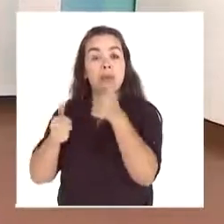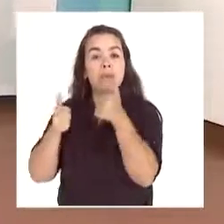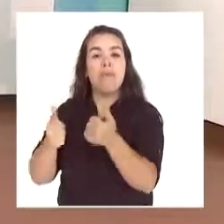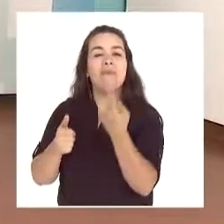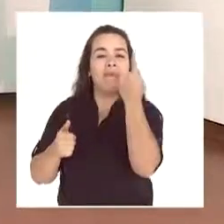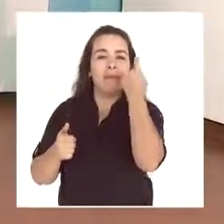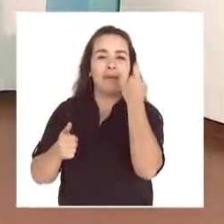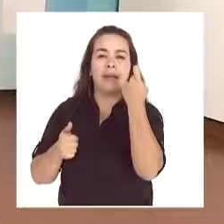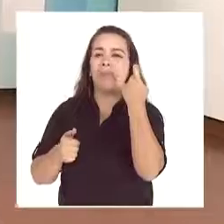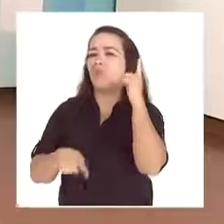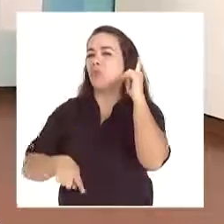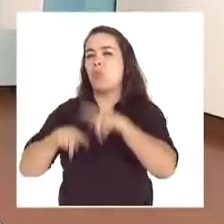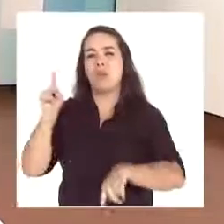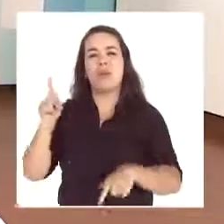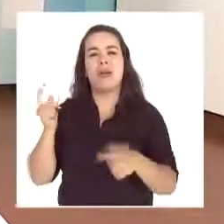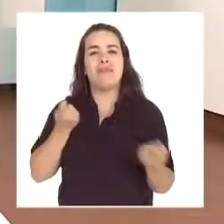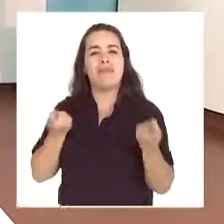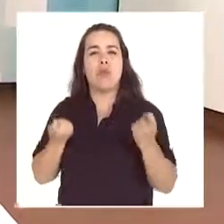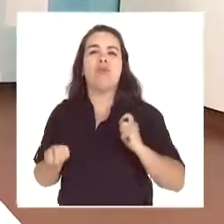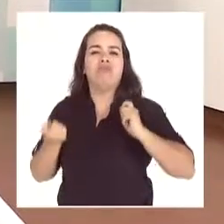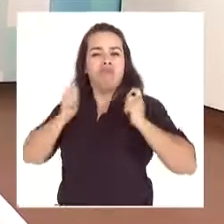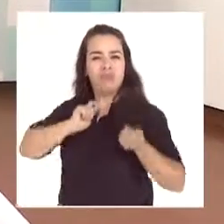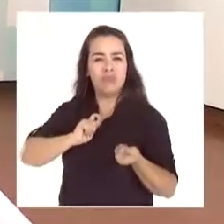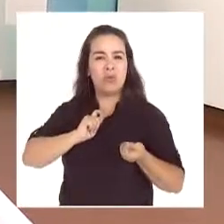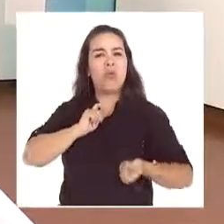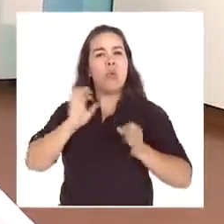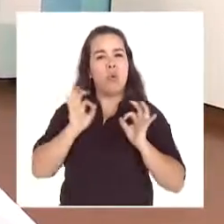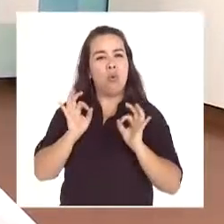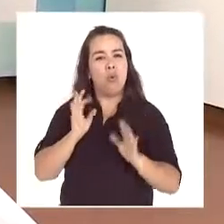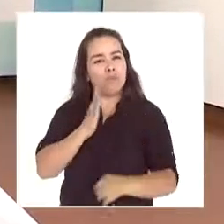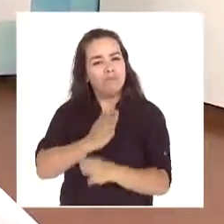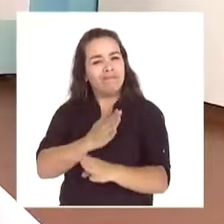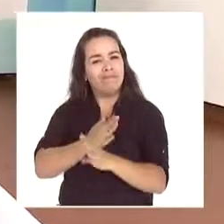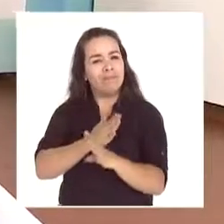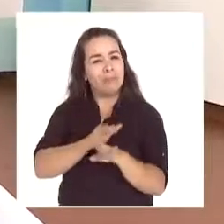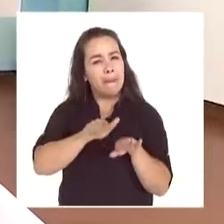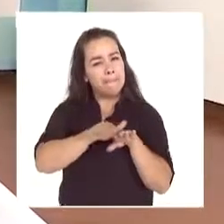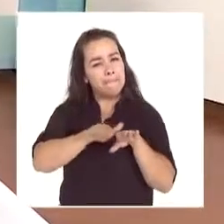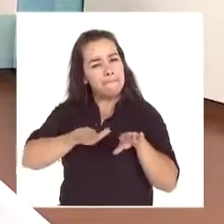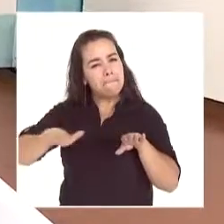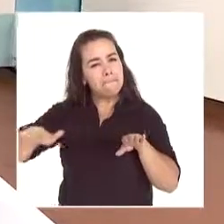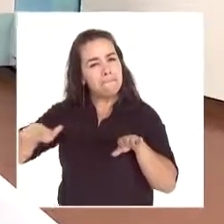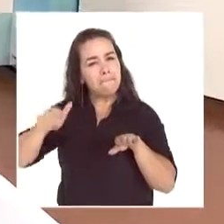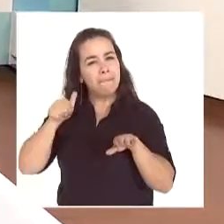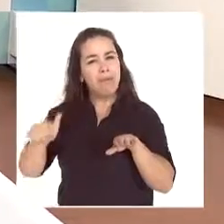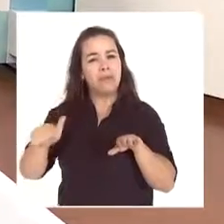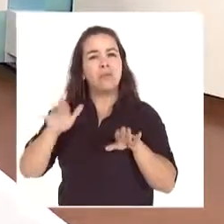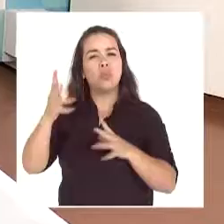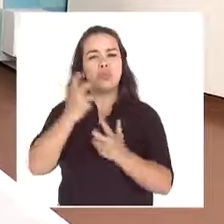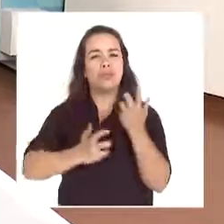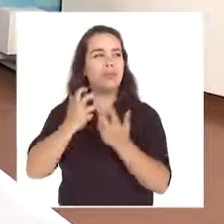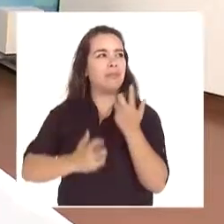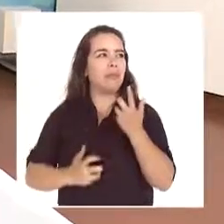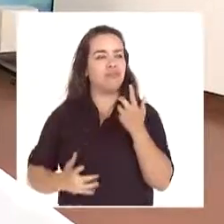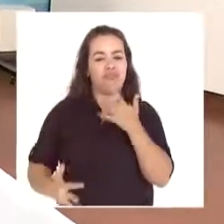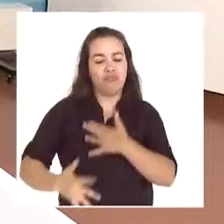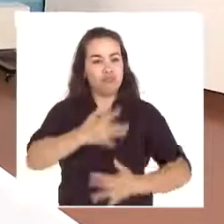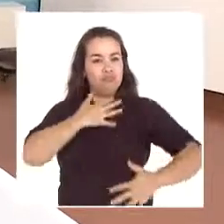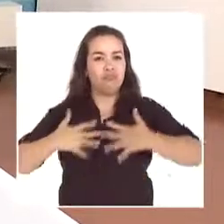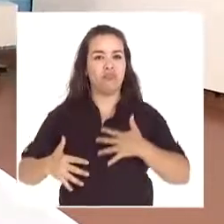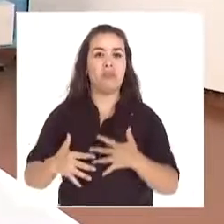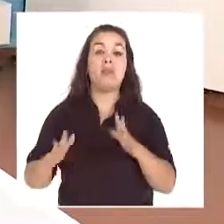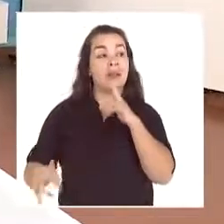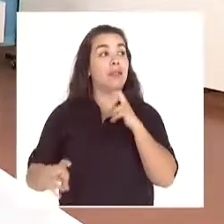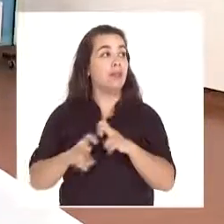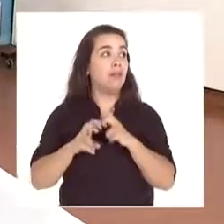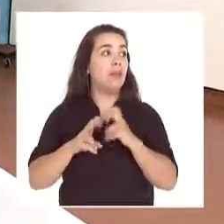controlar o modificar o mantener en equilibrio todo ese sistema arterial que es